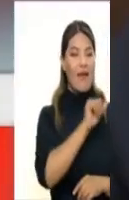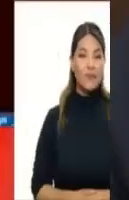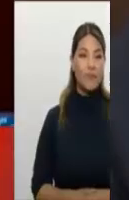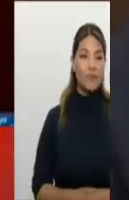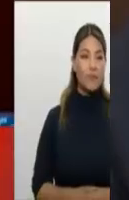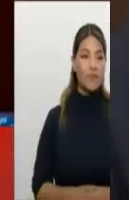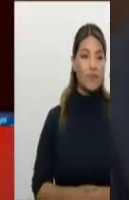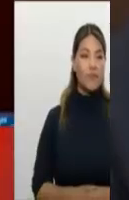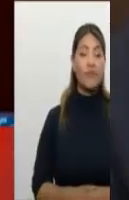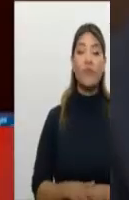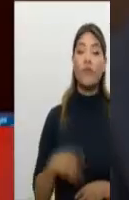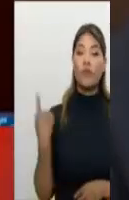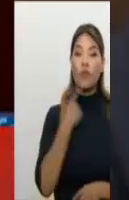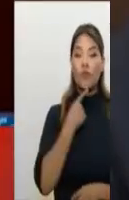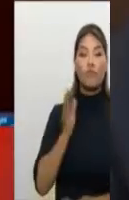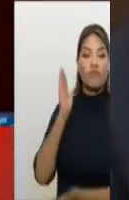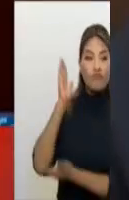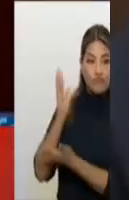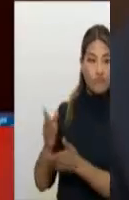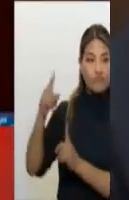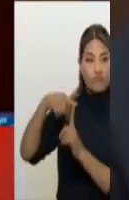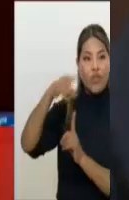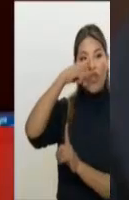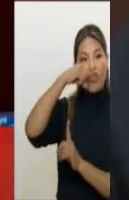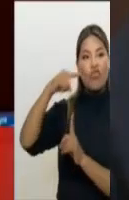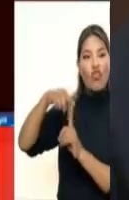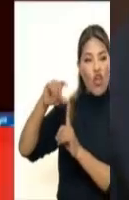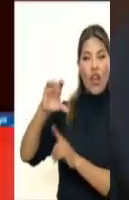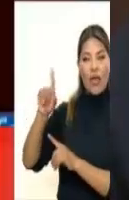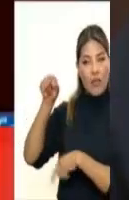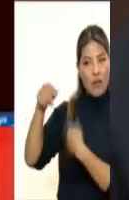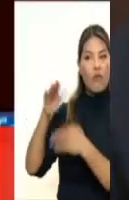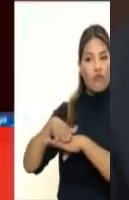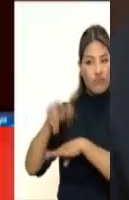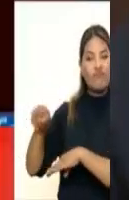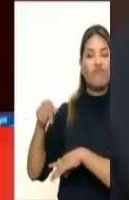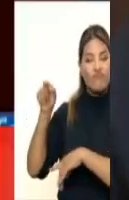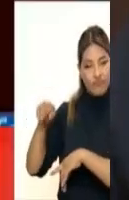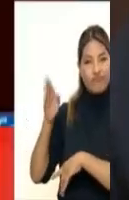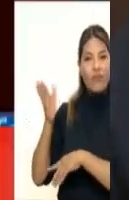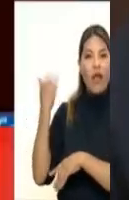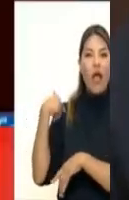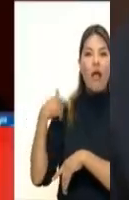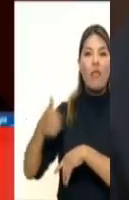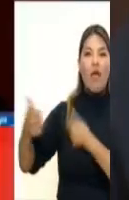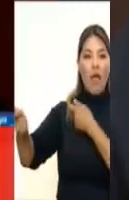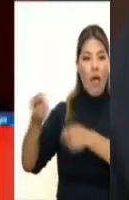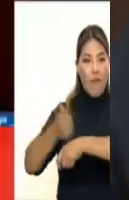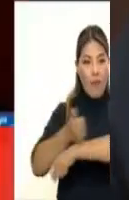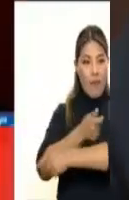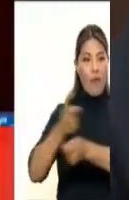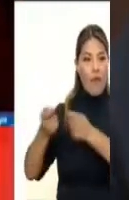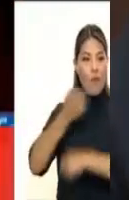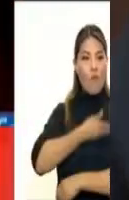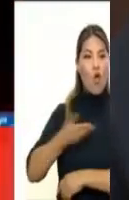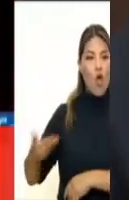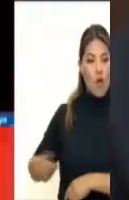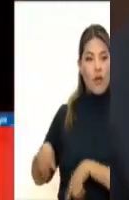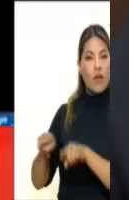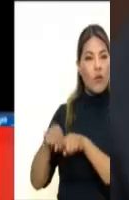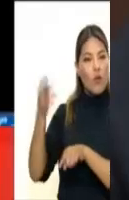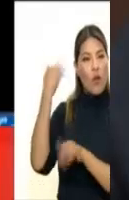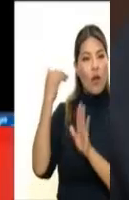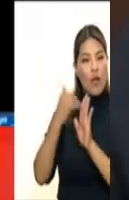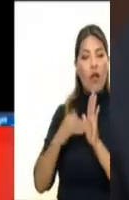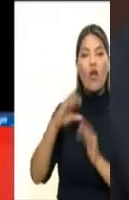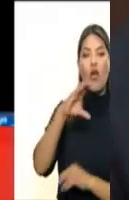dólares. Fallamos, condenando a Alejandro Toledo Manrique como autor del delito contra la administración pública en la modalidad